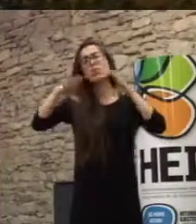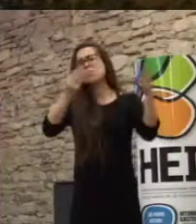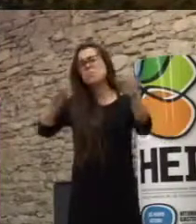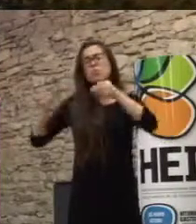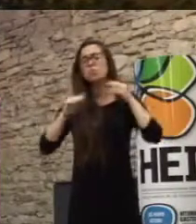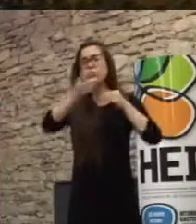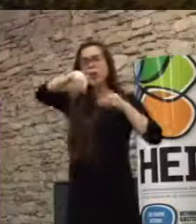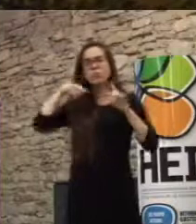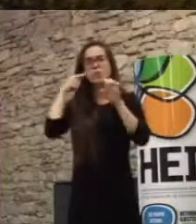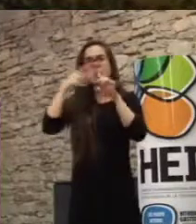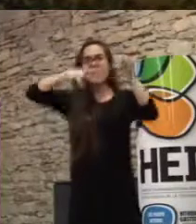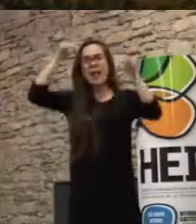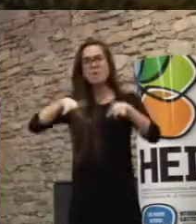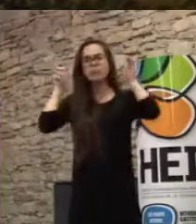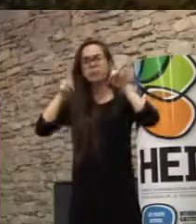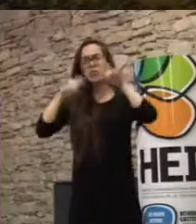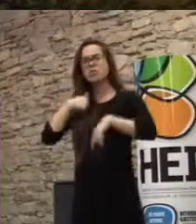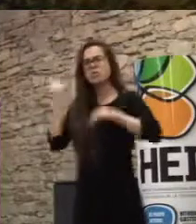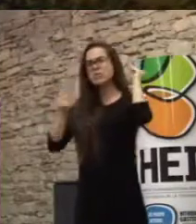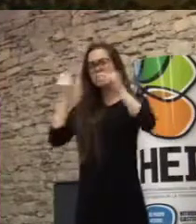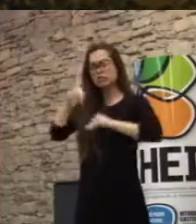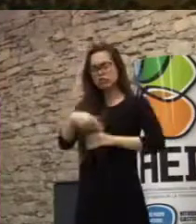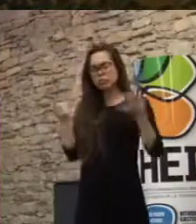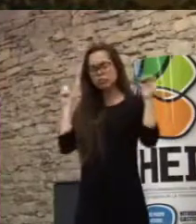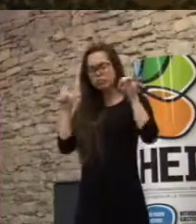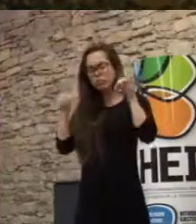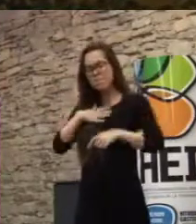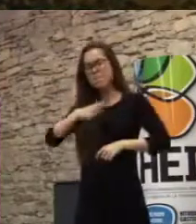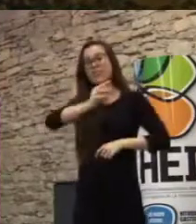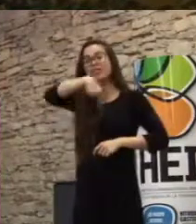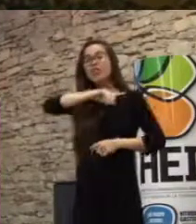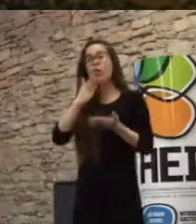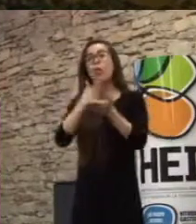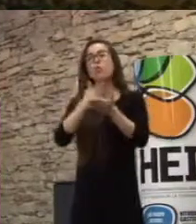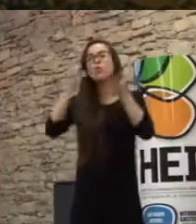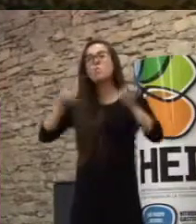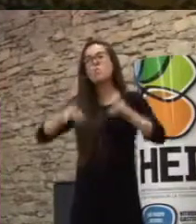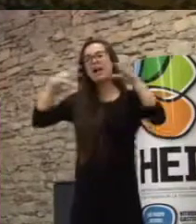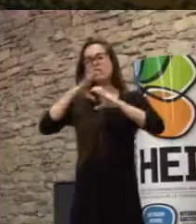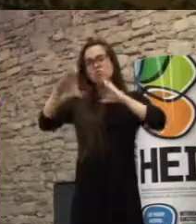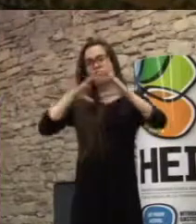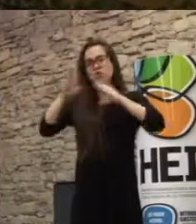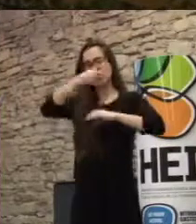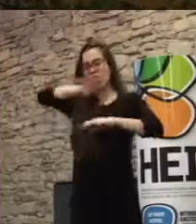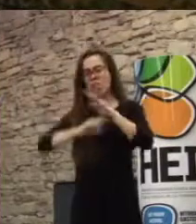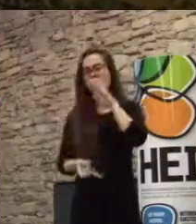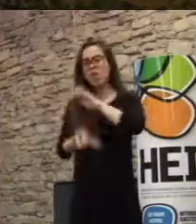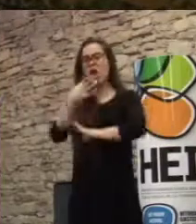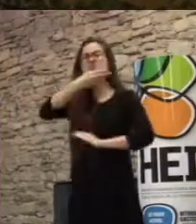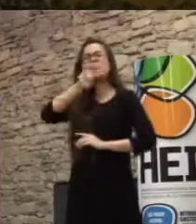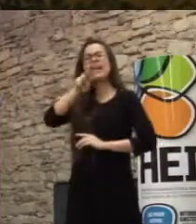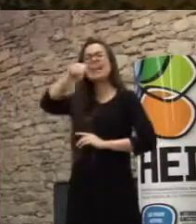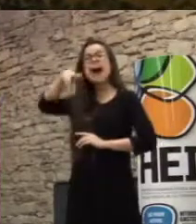entonces digo yo creo que esto se puede enseñar así que así es como nació un curso que se llama la magia de la comunicación y le llamó el lunes a bernardo y le digo